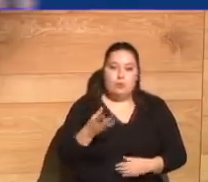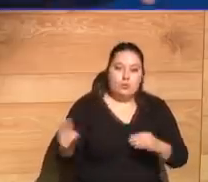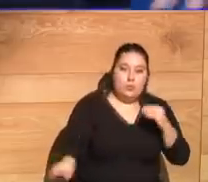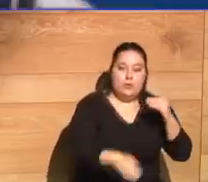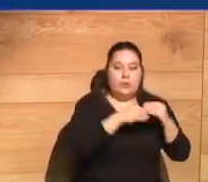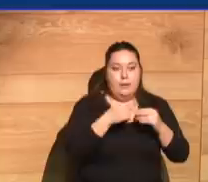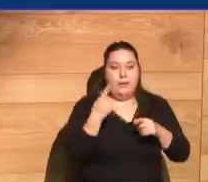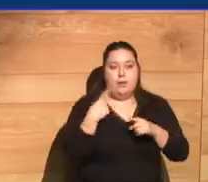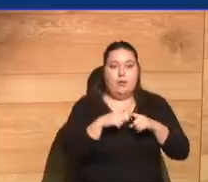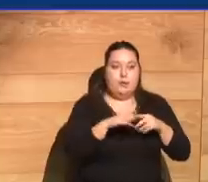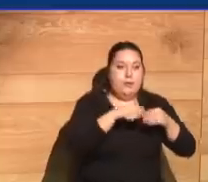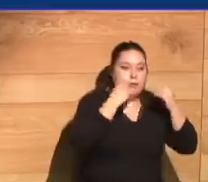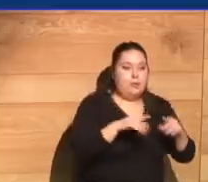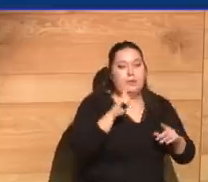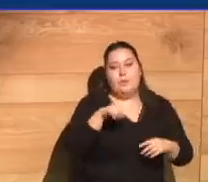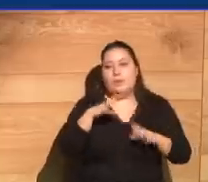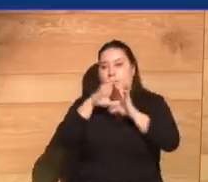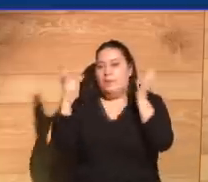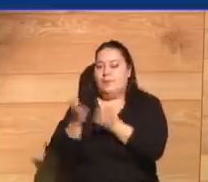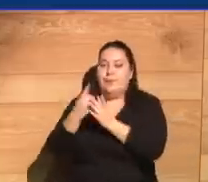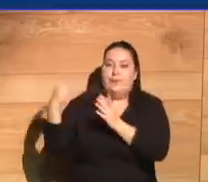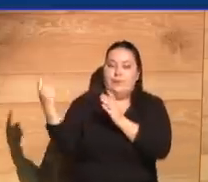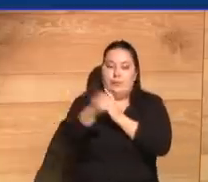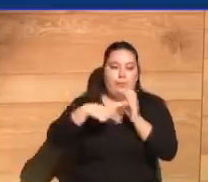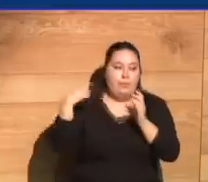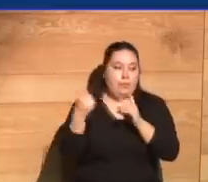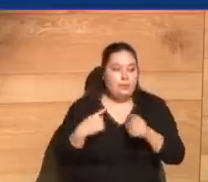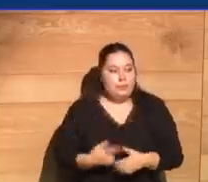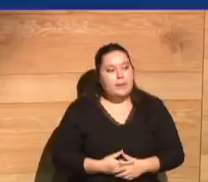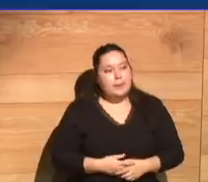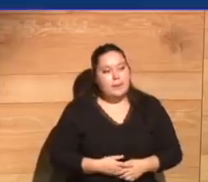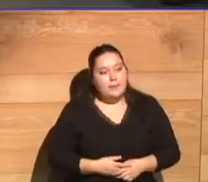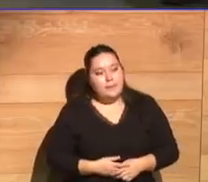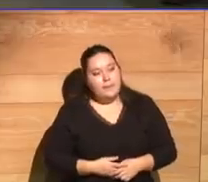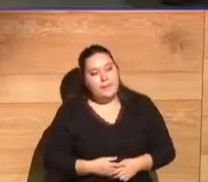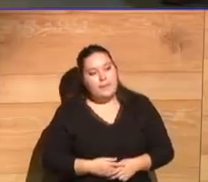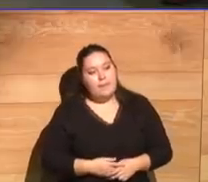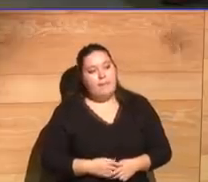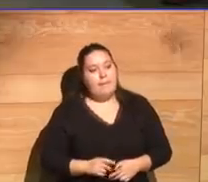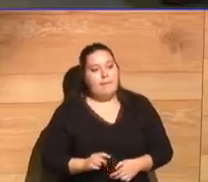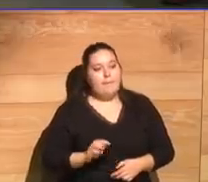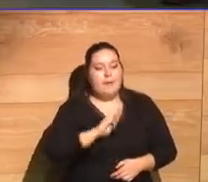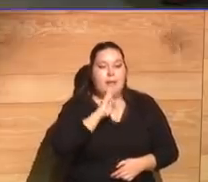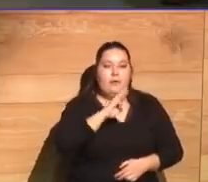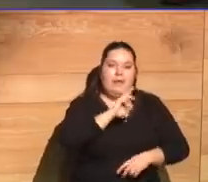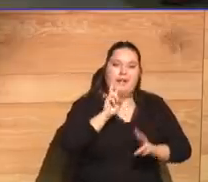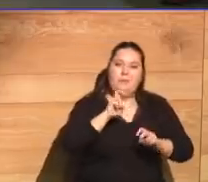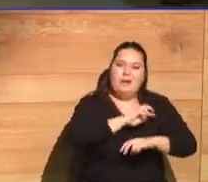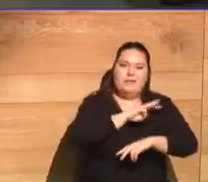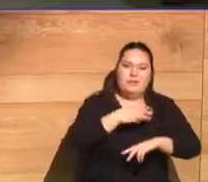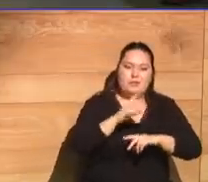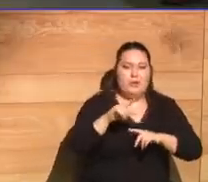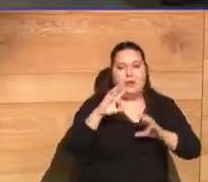historia y quitando precisamente lo de da vueltas alrededor de la Tierra. Es que estoy explicando. ¿En la versión de 3 horas no hay lo de la vuelta alrededor de la Tierra? No, yo creo. A